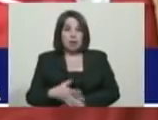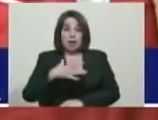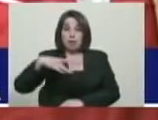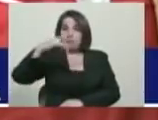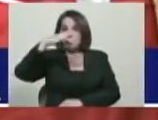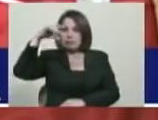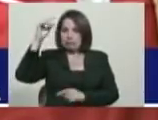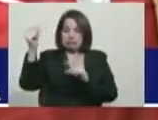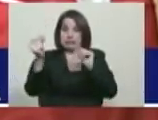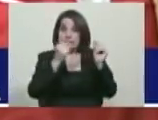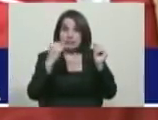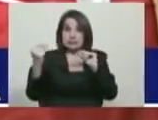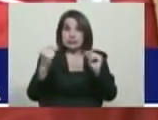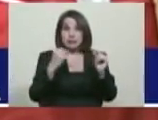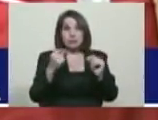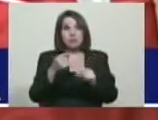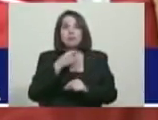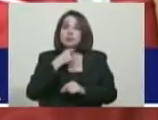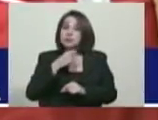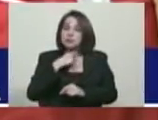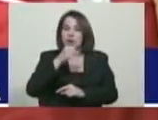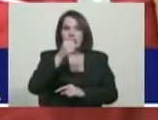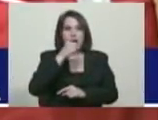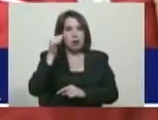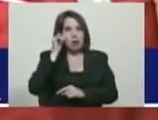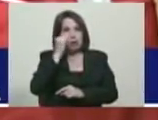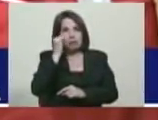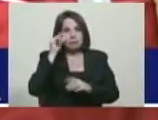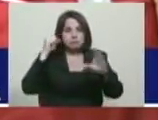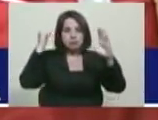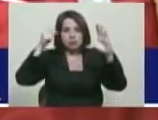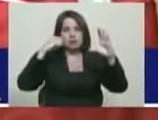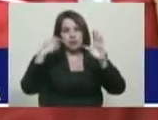Me hubiera gustado transmitirla en vivo y directo por televisión.